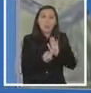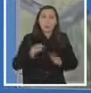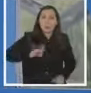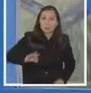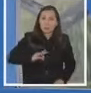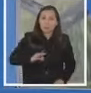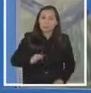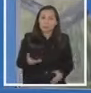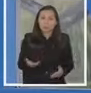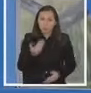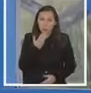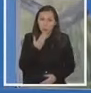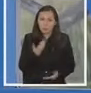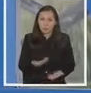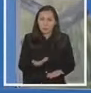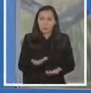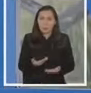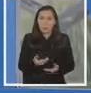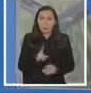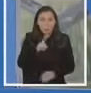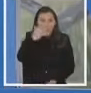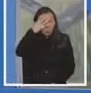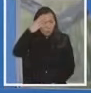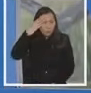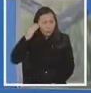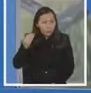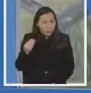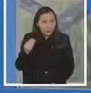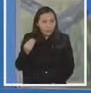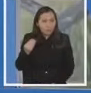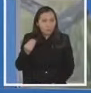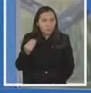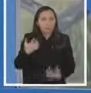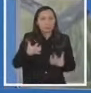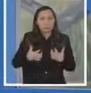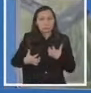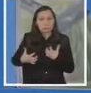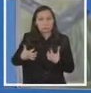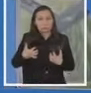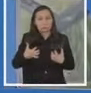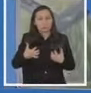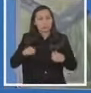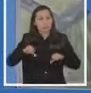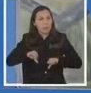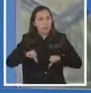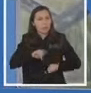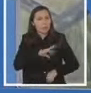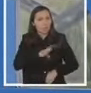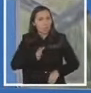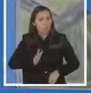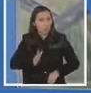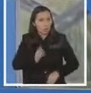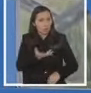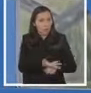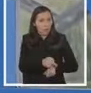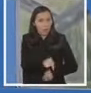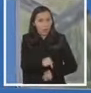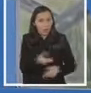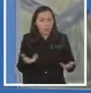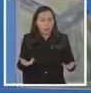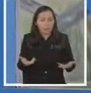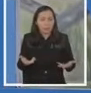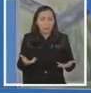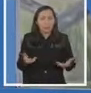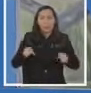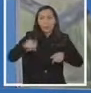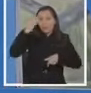pensiones. Porque no nos olvidemos que hay un malestar en Chile que sigue vigente. En